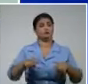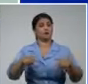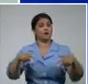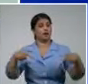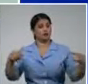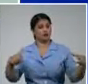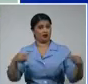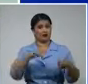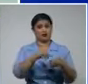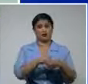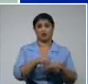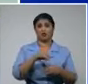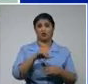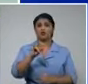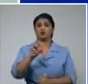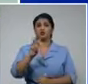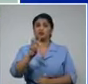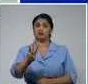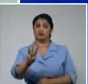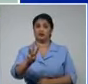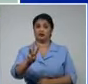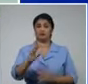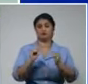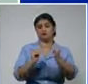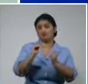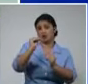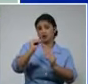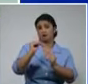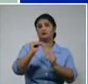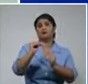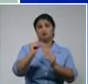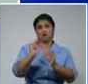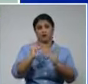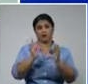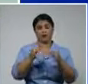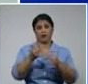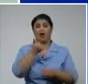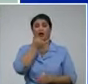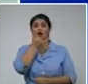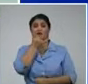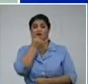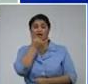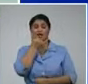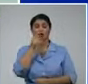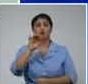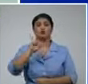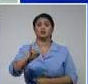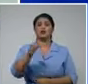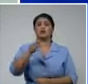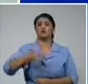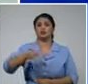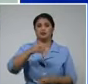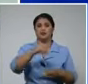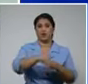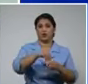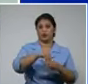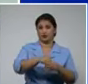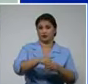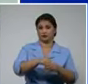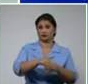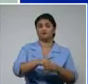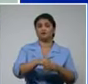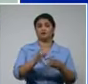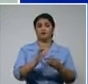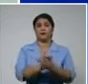en comparación con el día anterior, afecta a 6 municipios en el día de ayer, Melena del Sur con el mayor